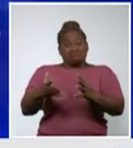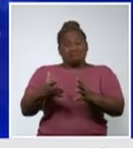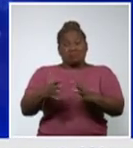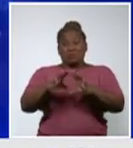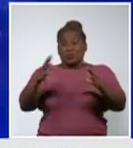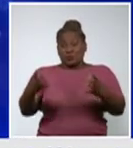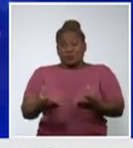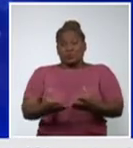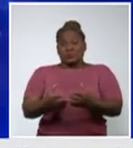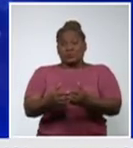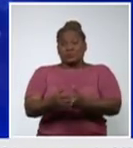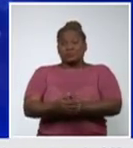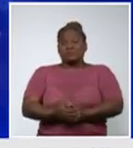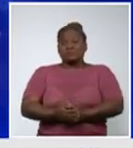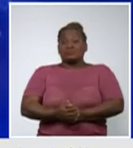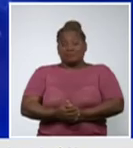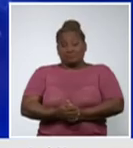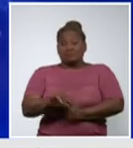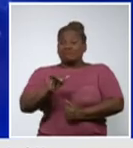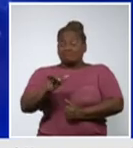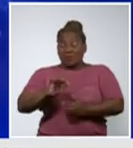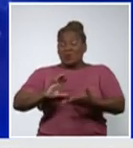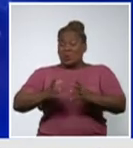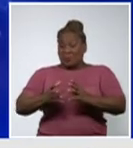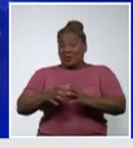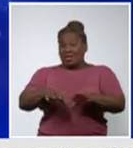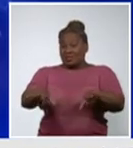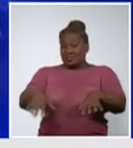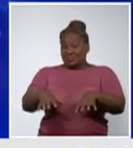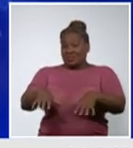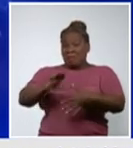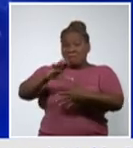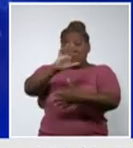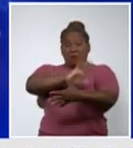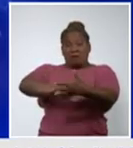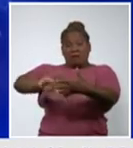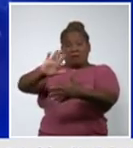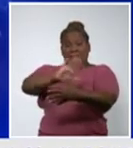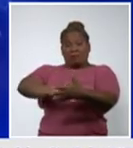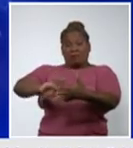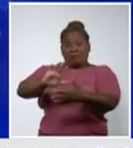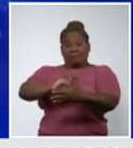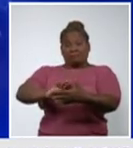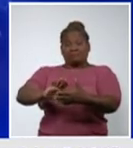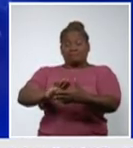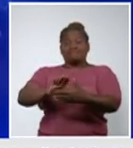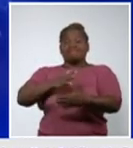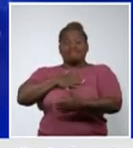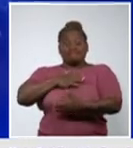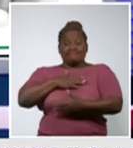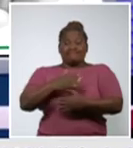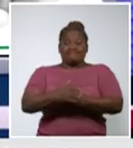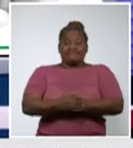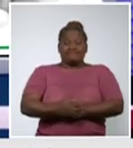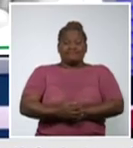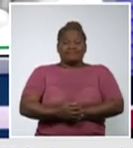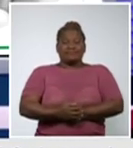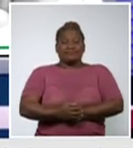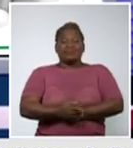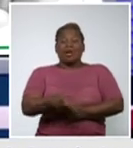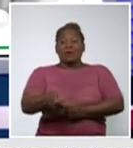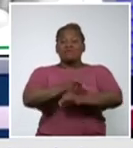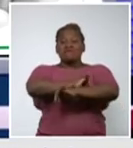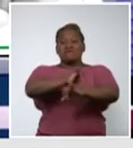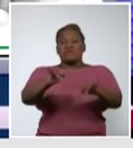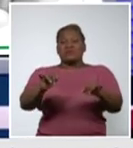no, y bastante compleja la situación en las Américas. Ajá. En nuestro continente. Bueno, doctor, dábamos la noticia